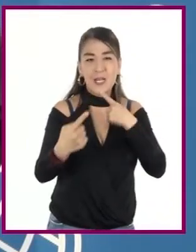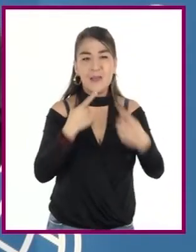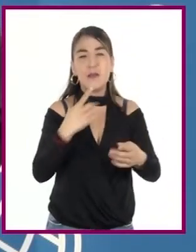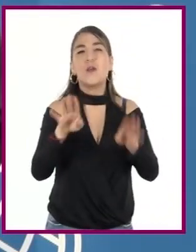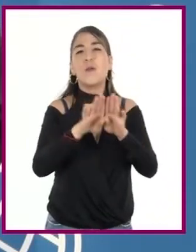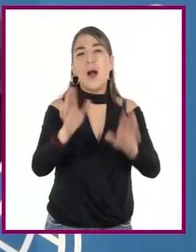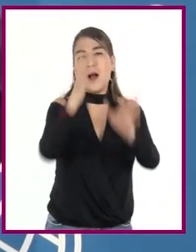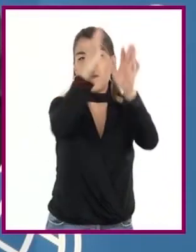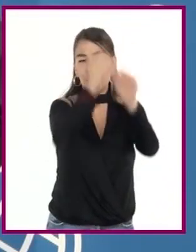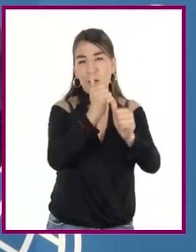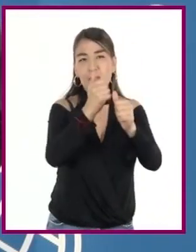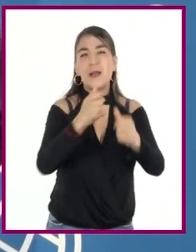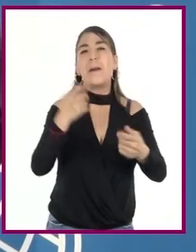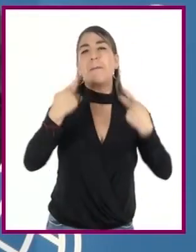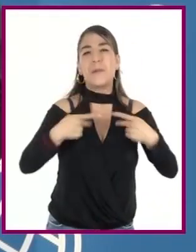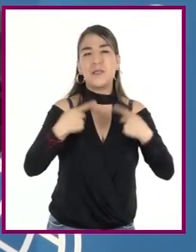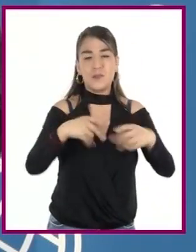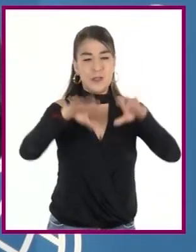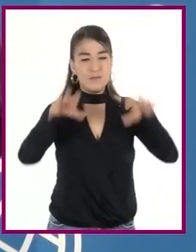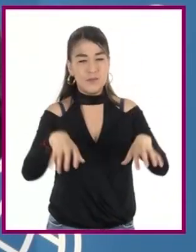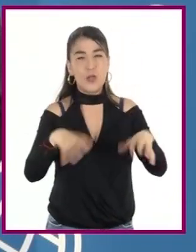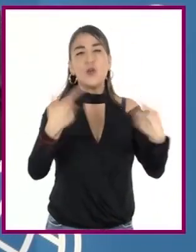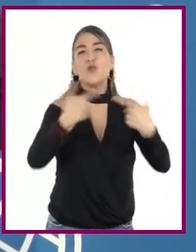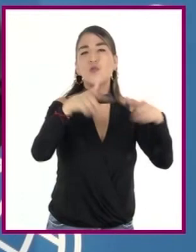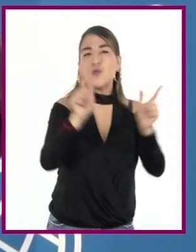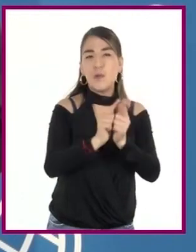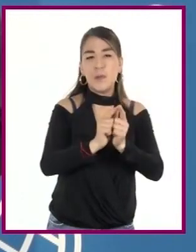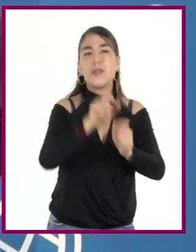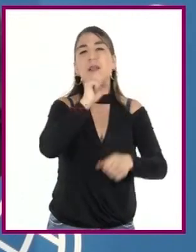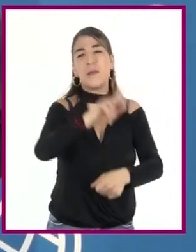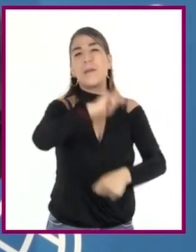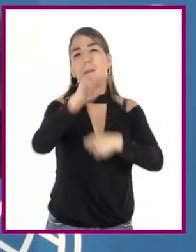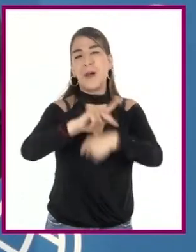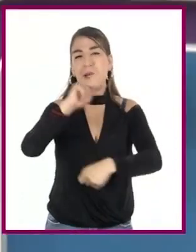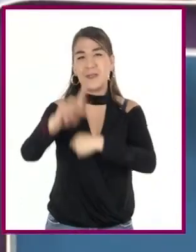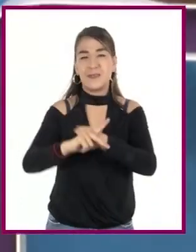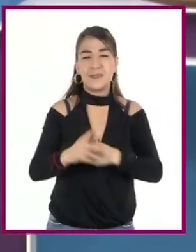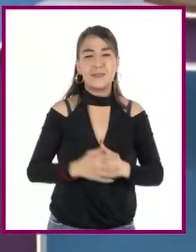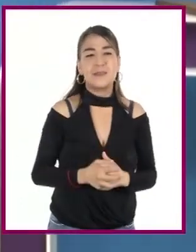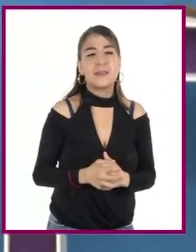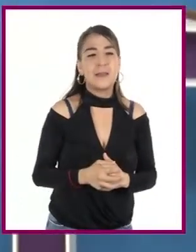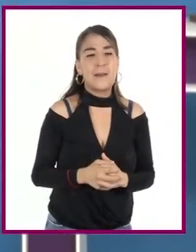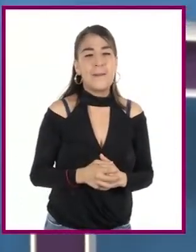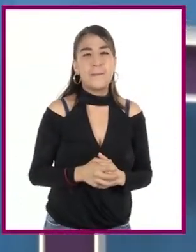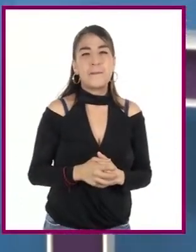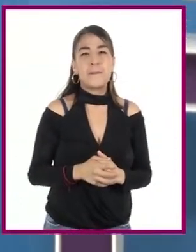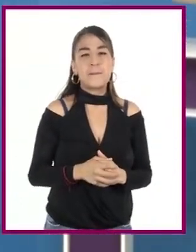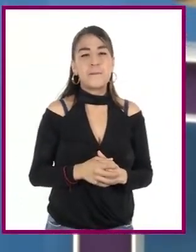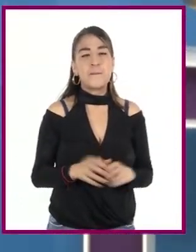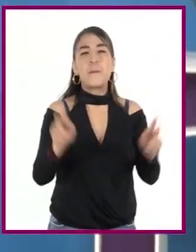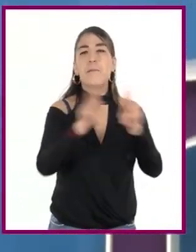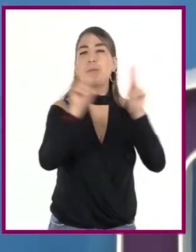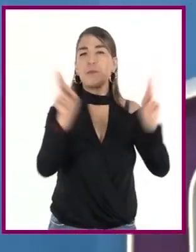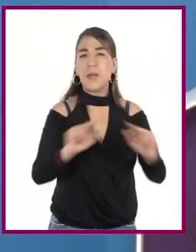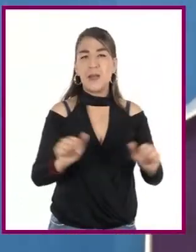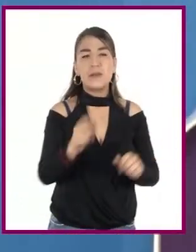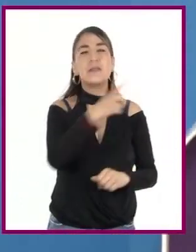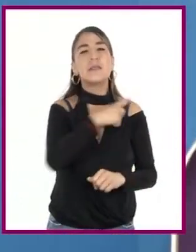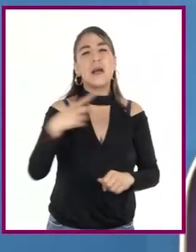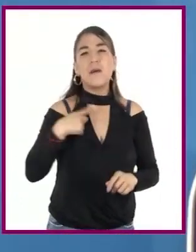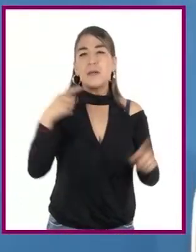la negociación entre las personas, los grupos y las naciones. La paz